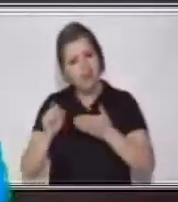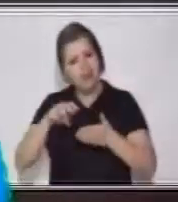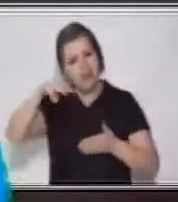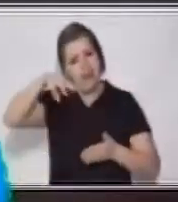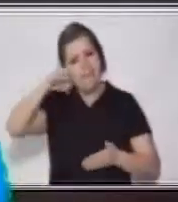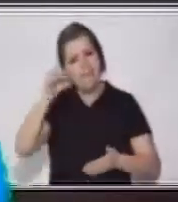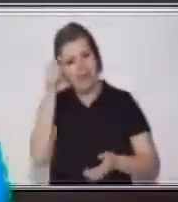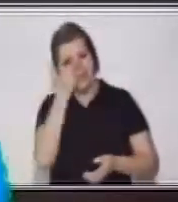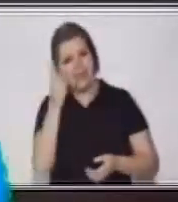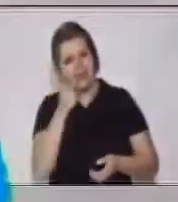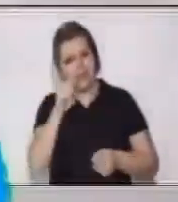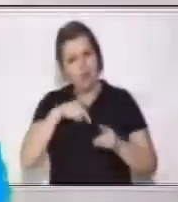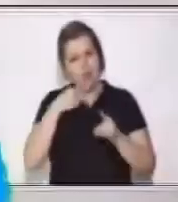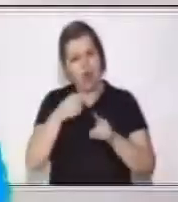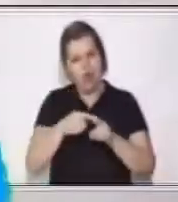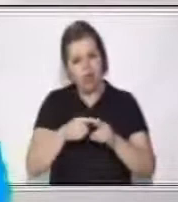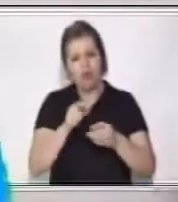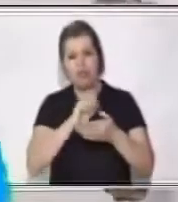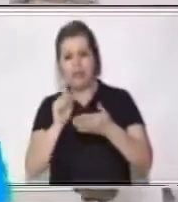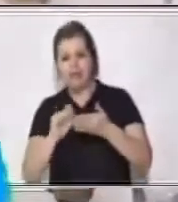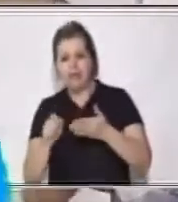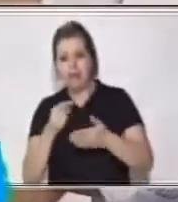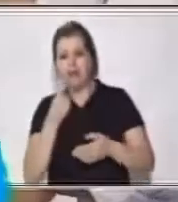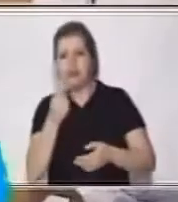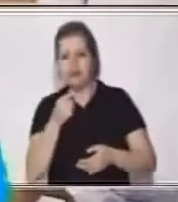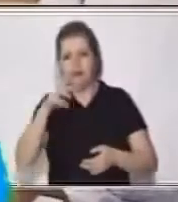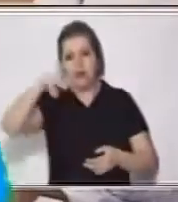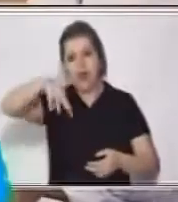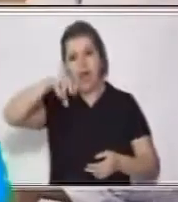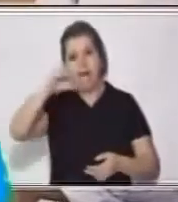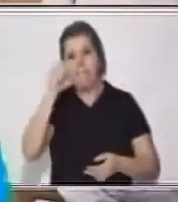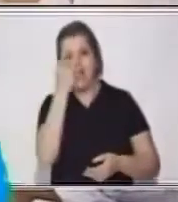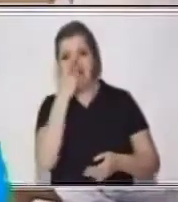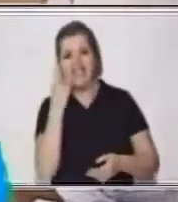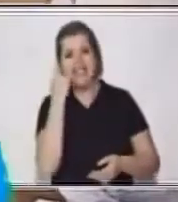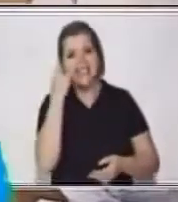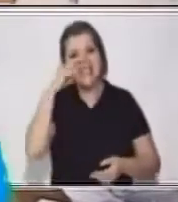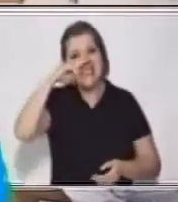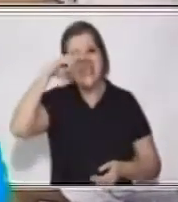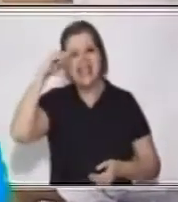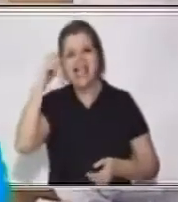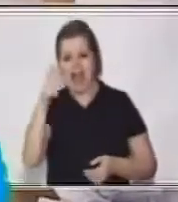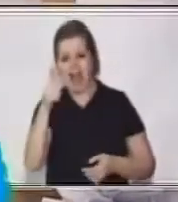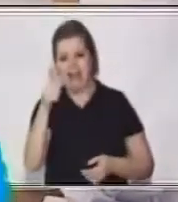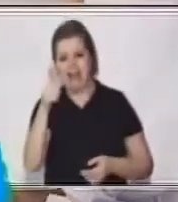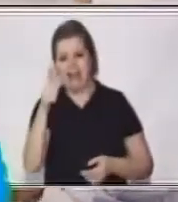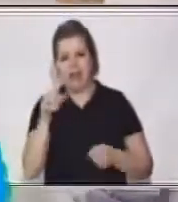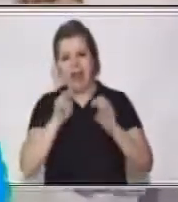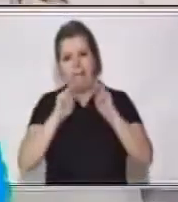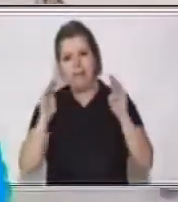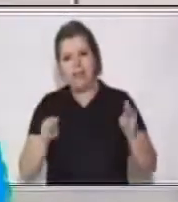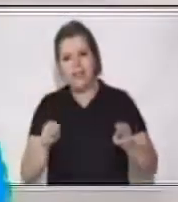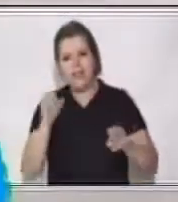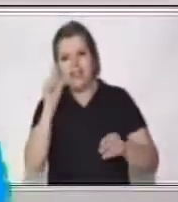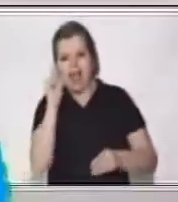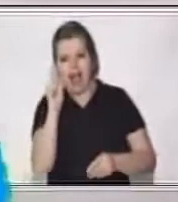Cuando nosotros hablamos, si podemos decir mesita, lo vamos a identificar de esta